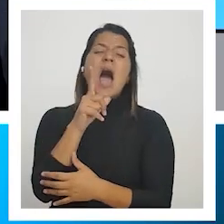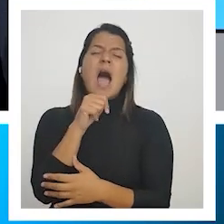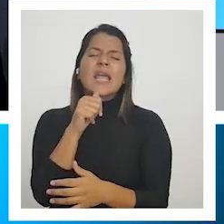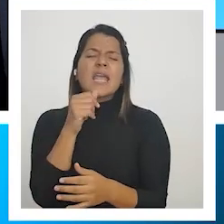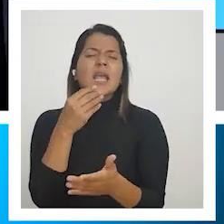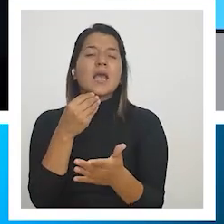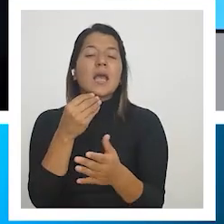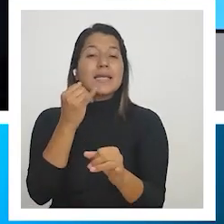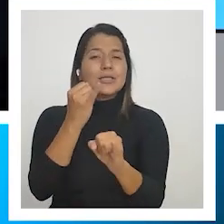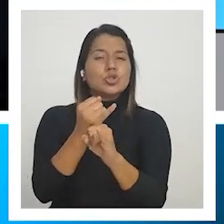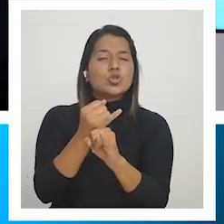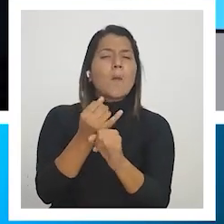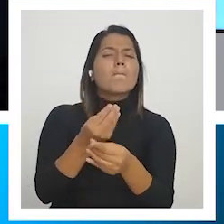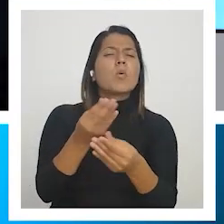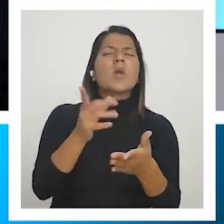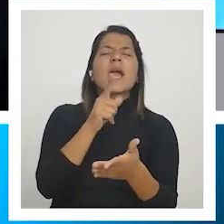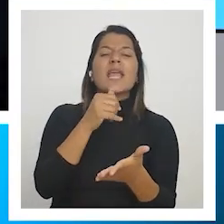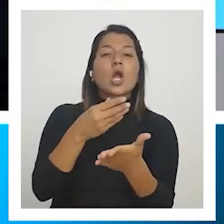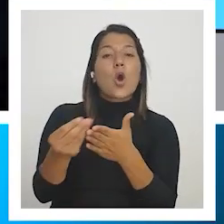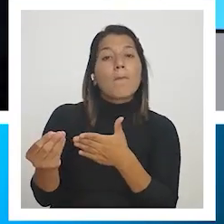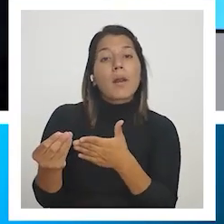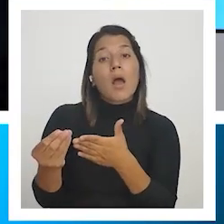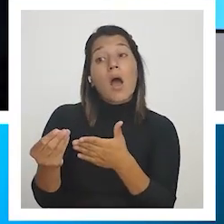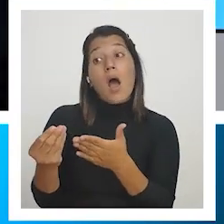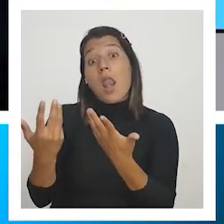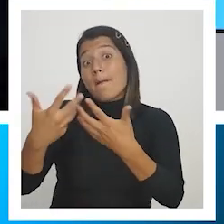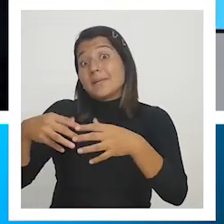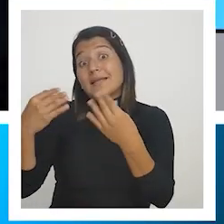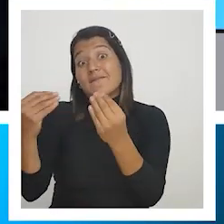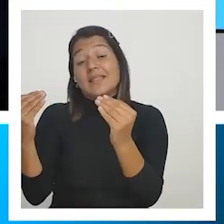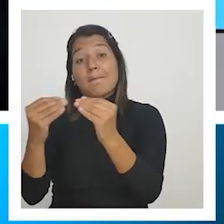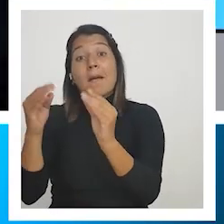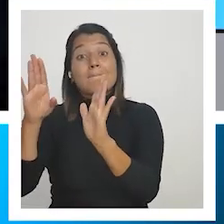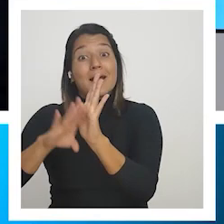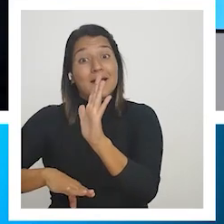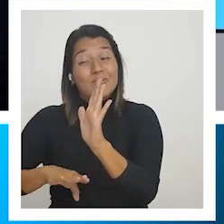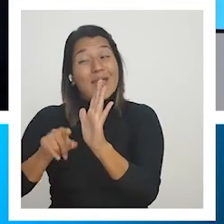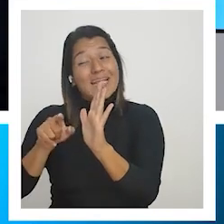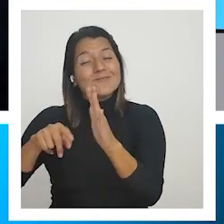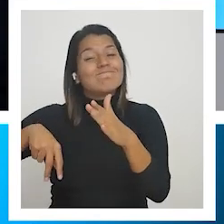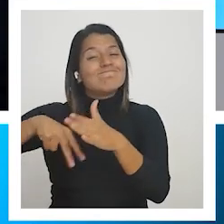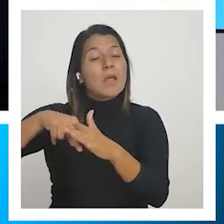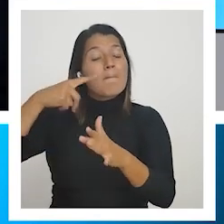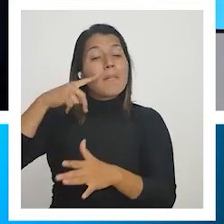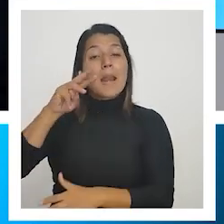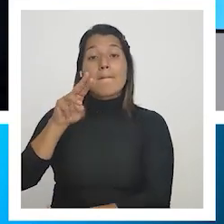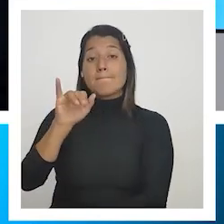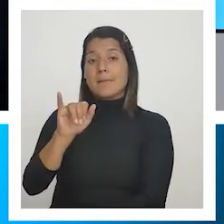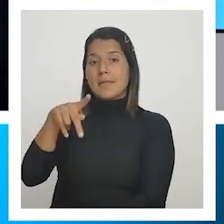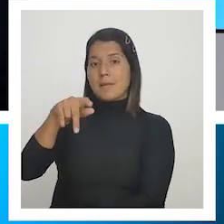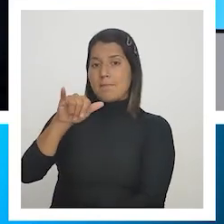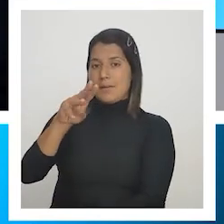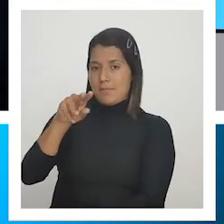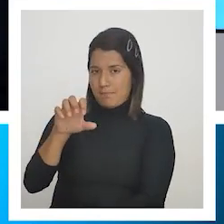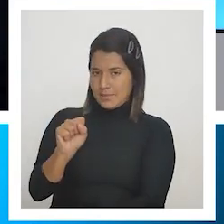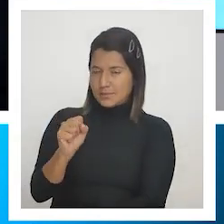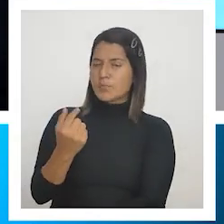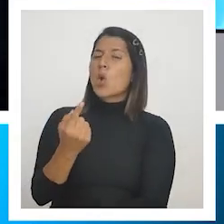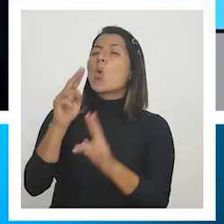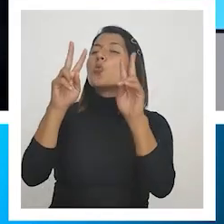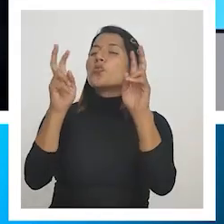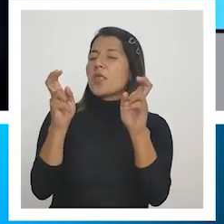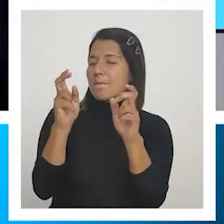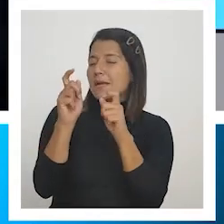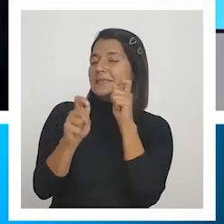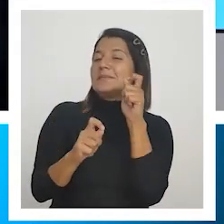contratan. Hay un tema particular que a mí me llama mucho la atención y es el de las